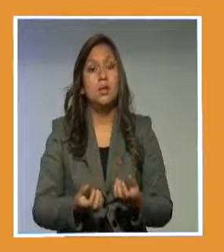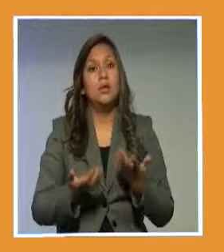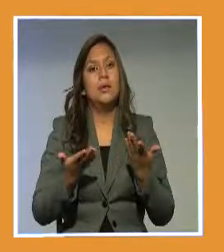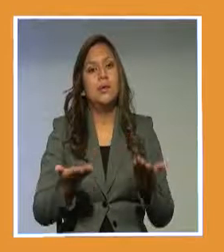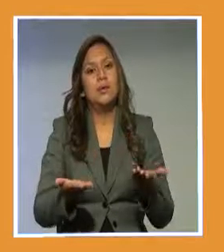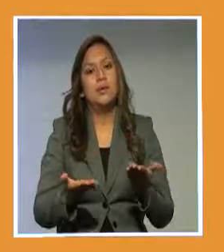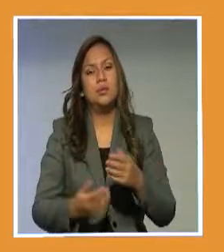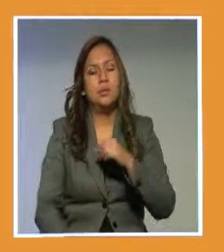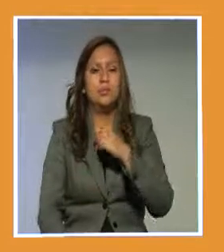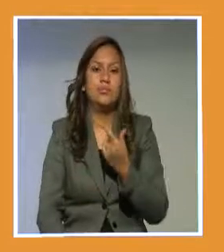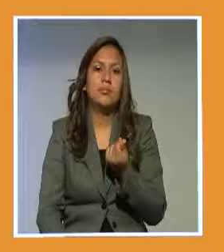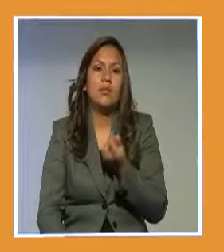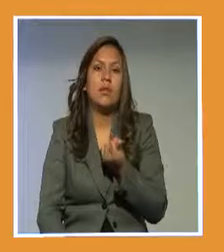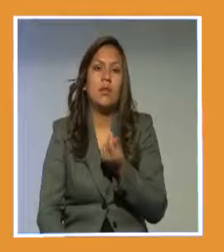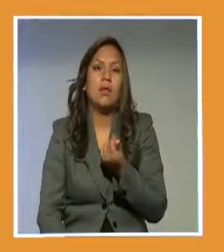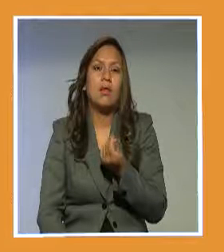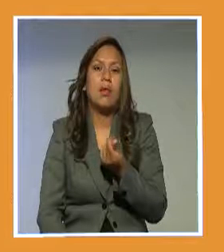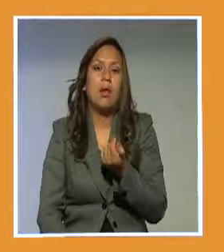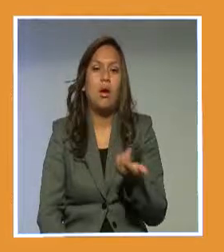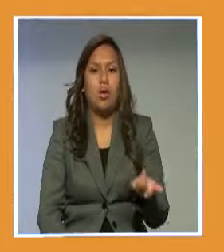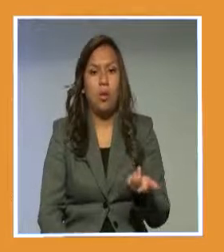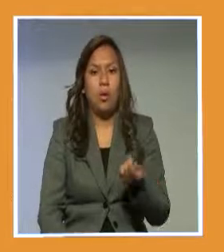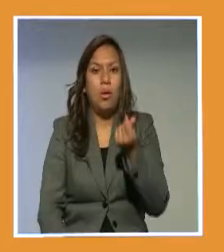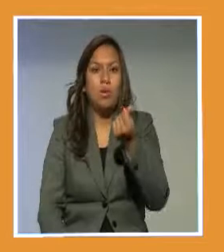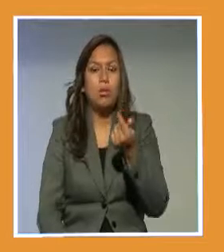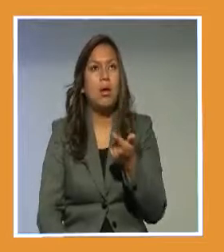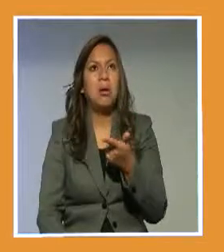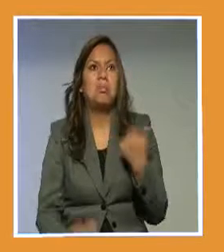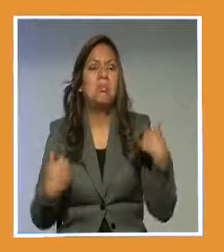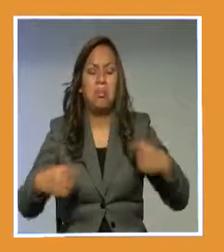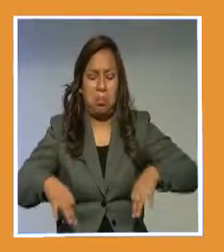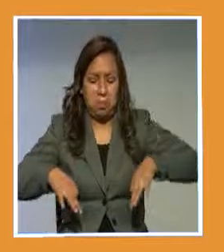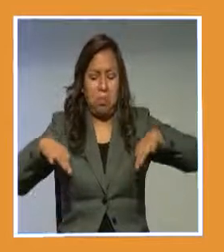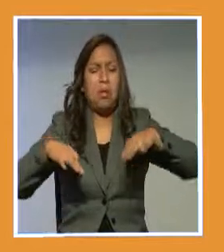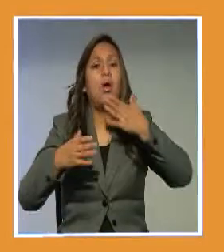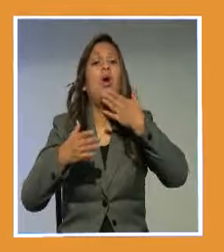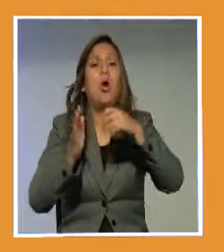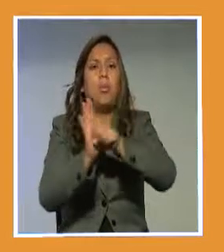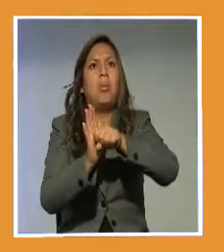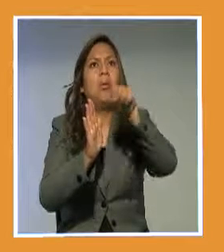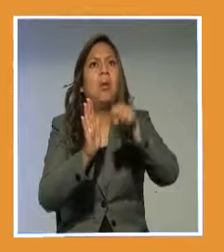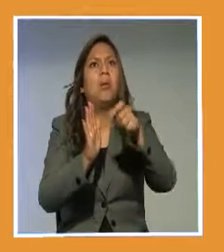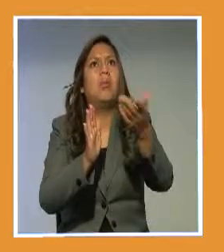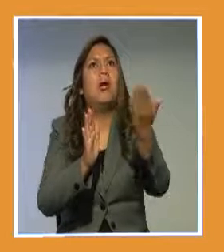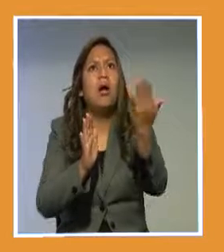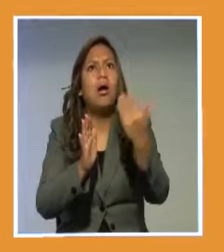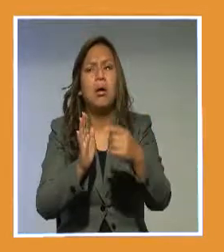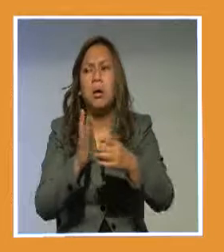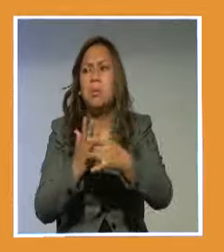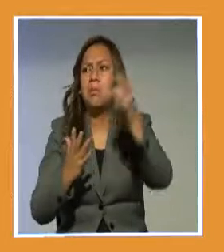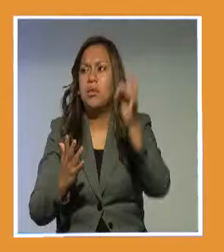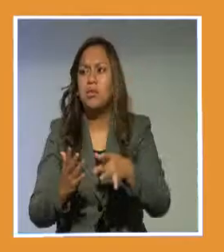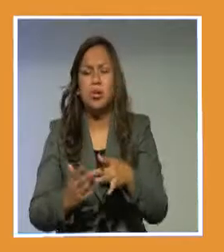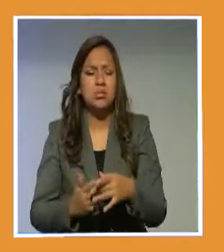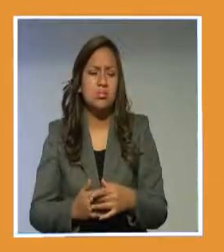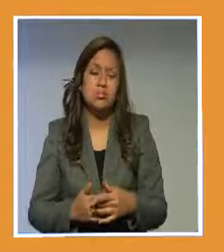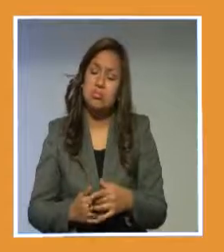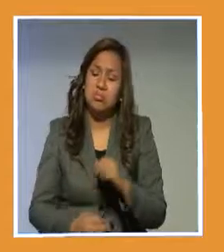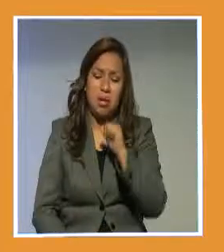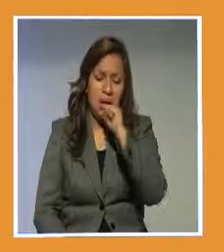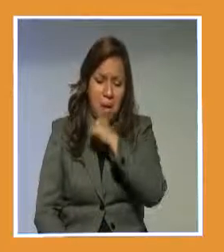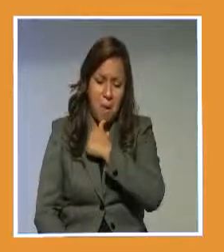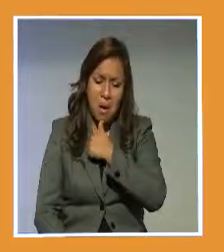por la falta de dinero para contratar un abogado que inicie legalmente los trámites para la ruptura de la